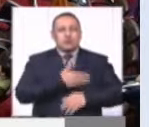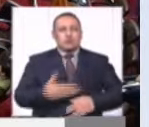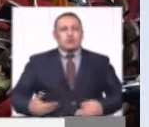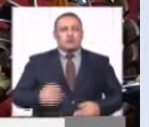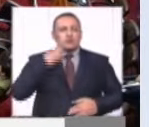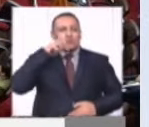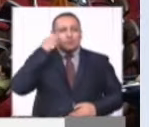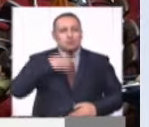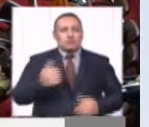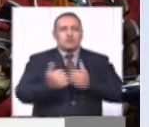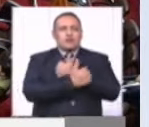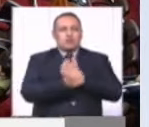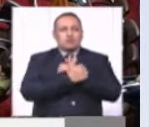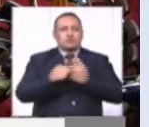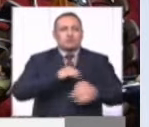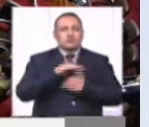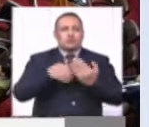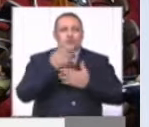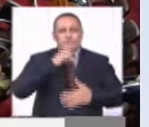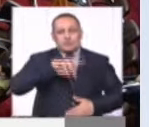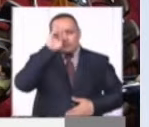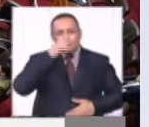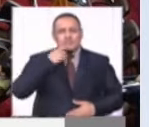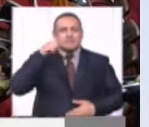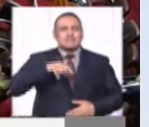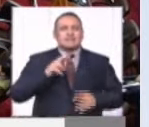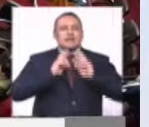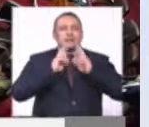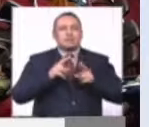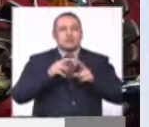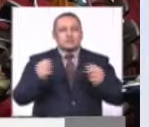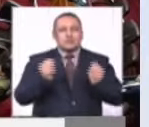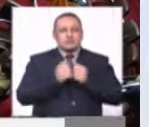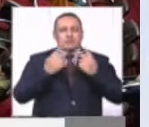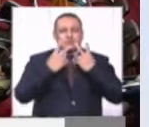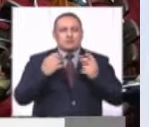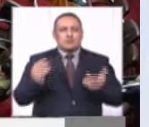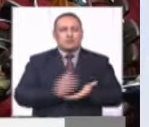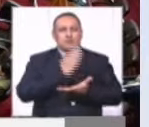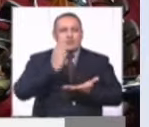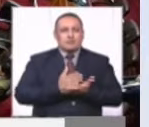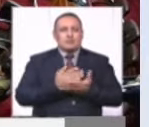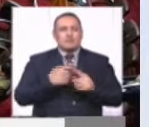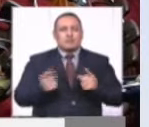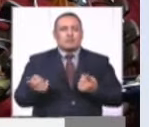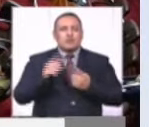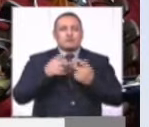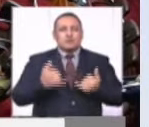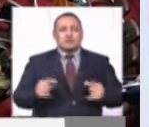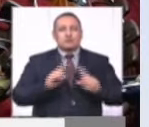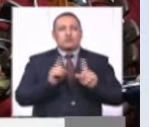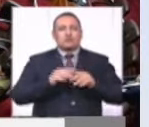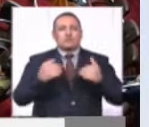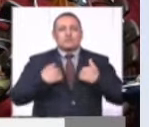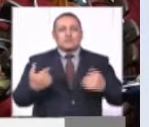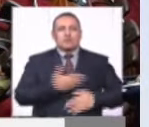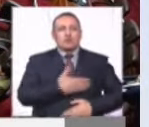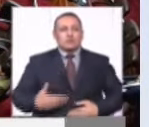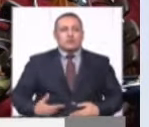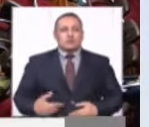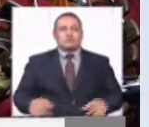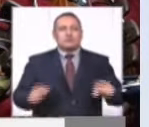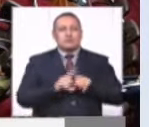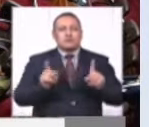Puno, Ayacucho y todo el Perú necesitan respuestas a lo que ha sucedido. pero hasta el momento no las tenemos por parte del gobierno.